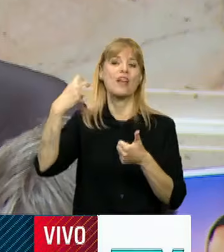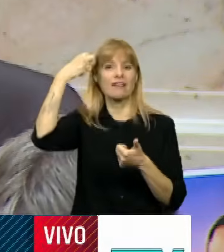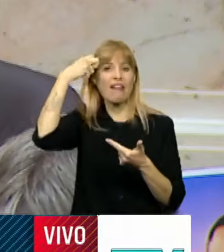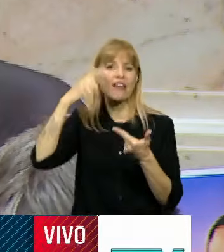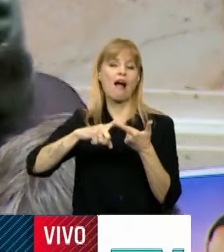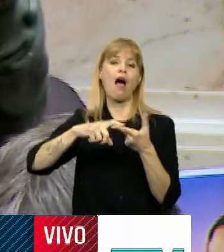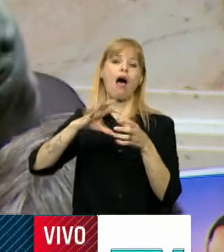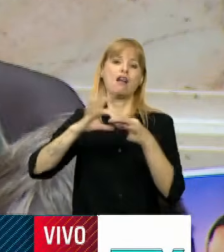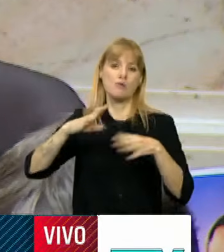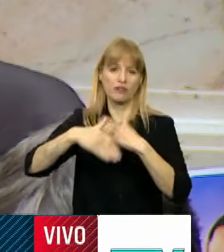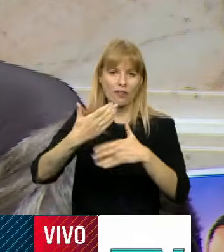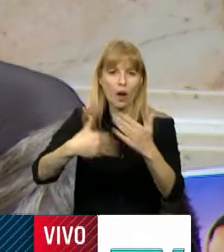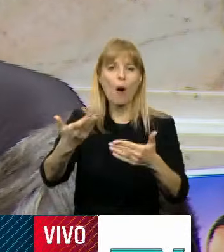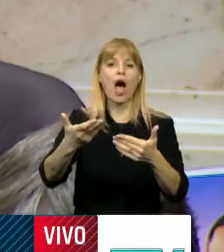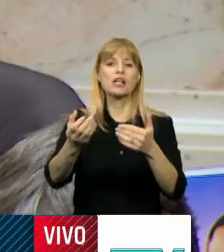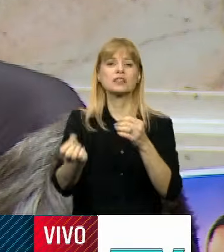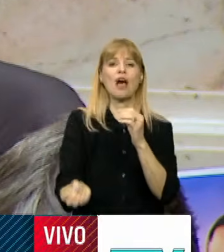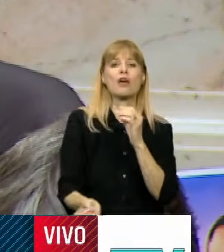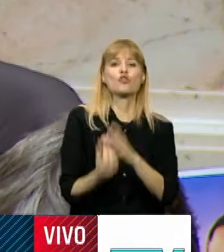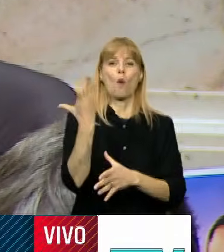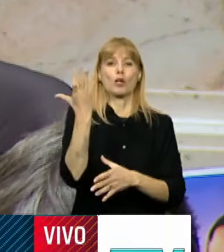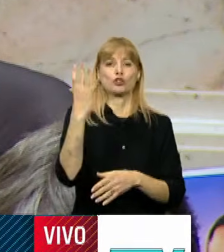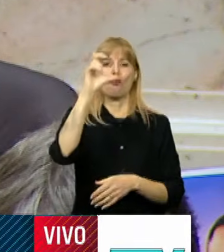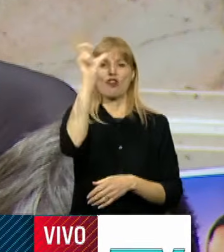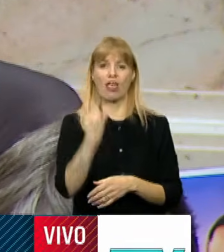Libertad Avanza, Innovación Federal.